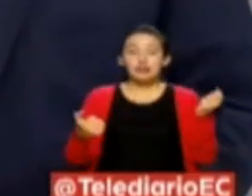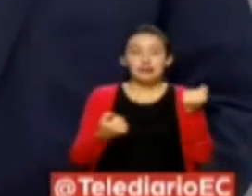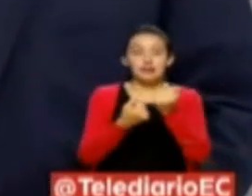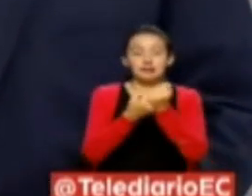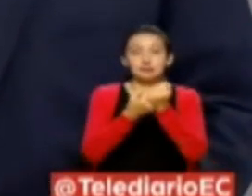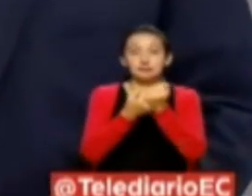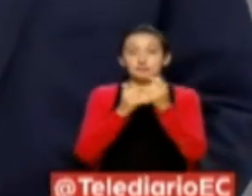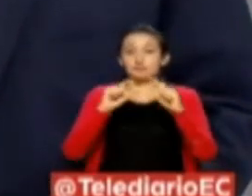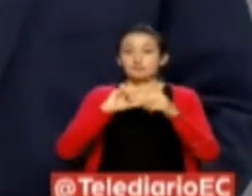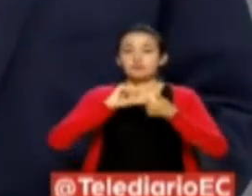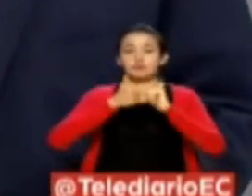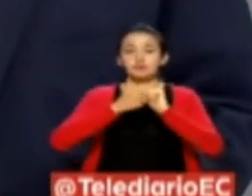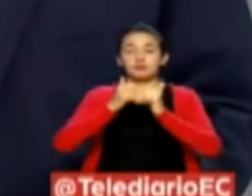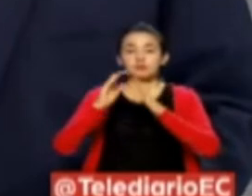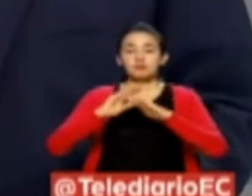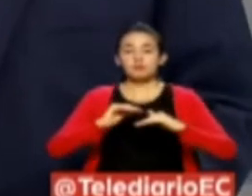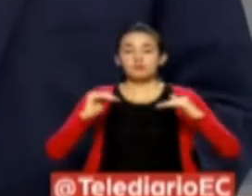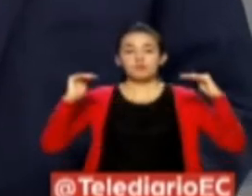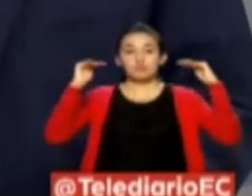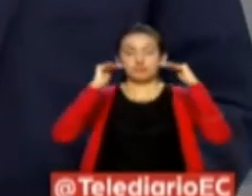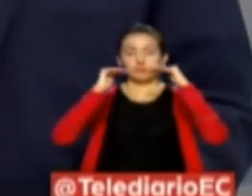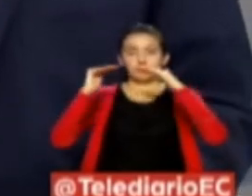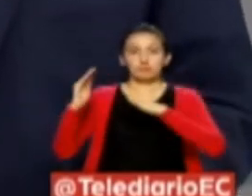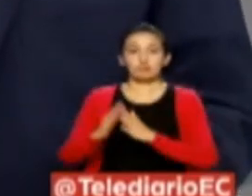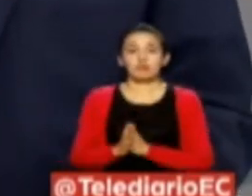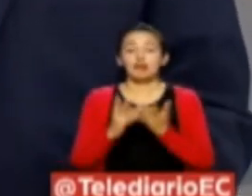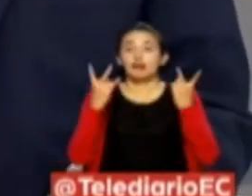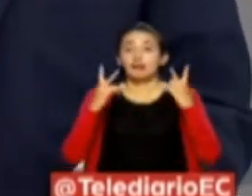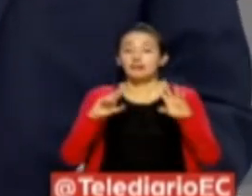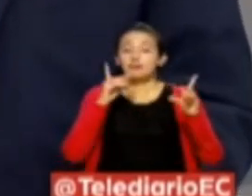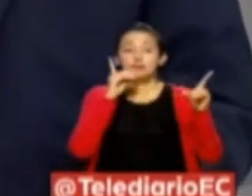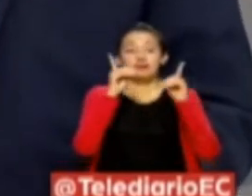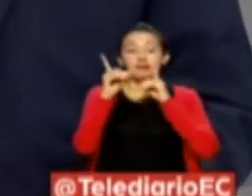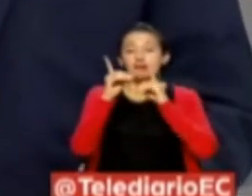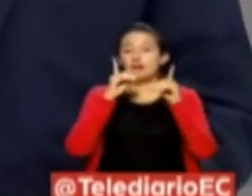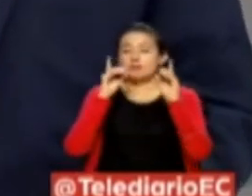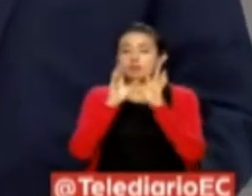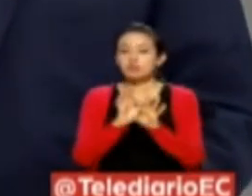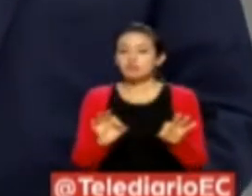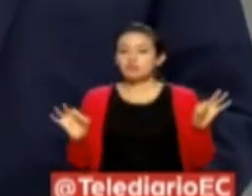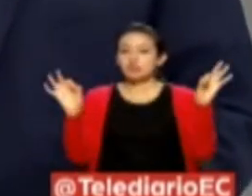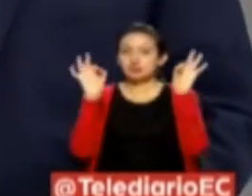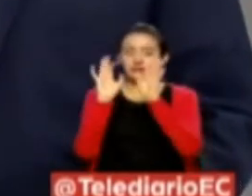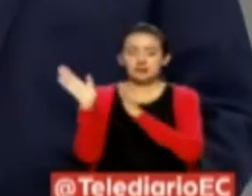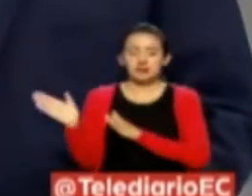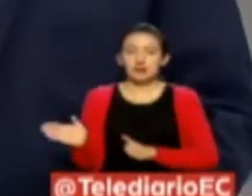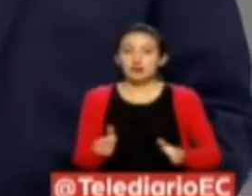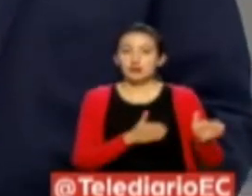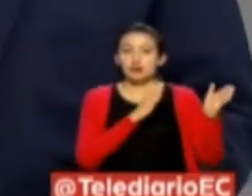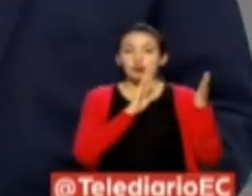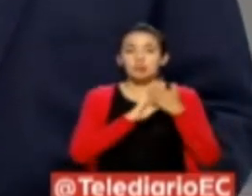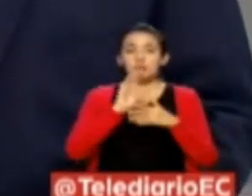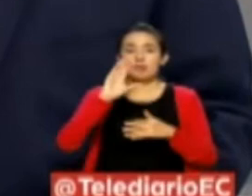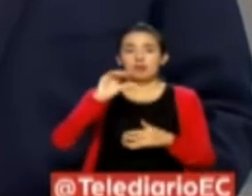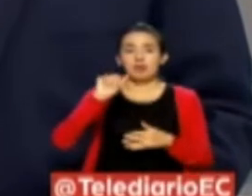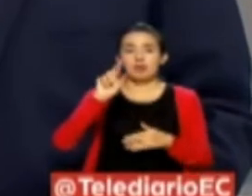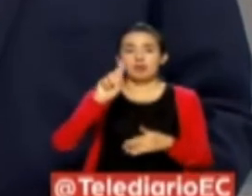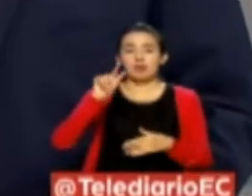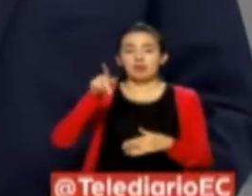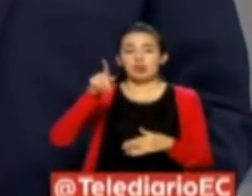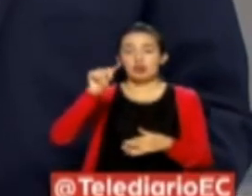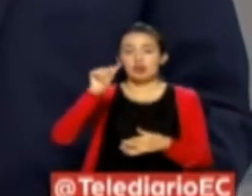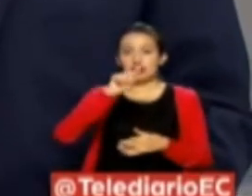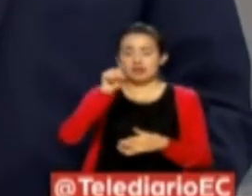a los deportistas de élite del país además mantuvo un diálogo informal con el ciclista richard cara paz parte del